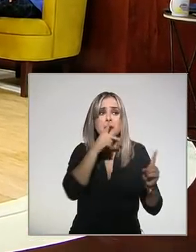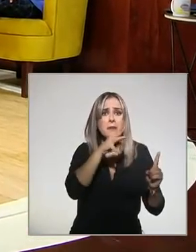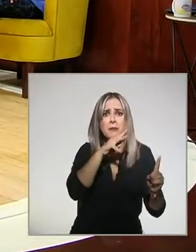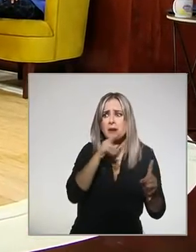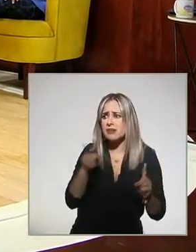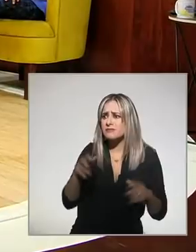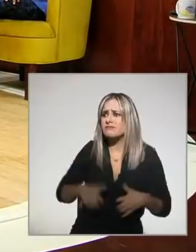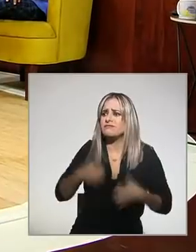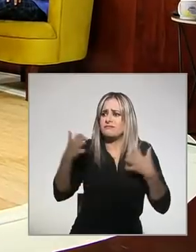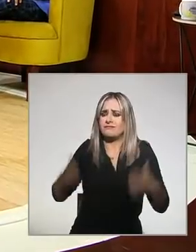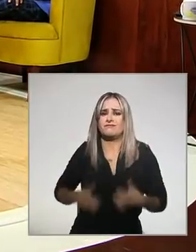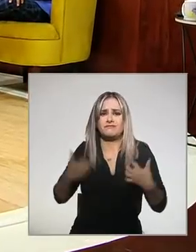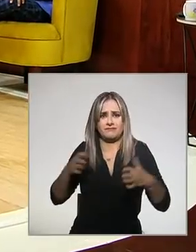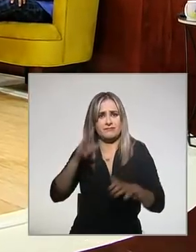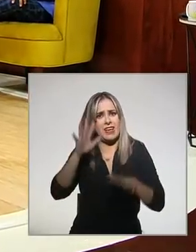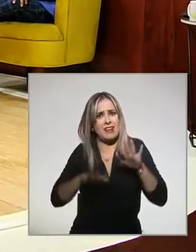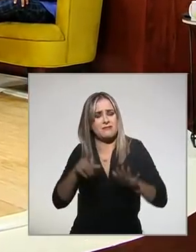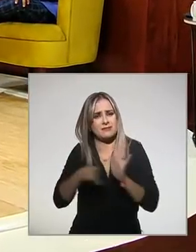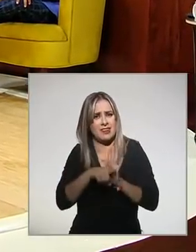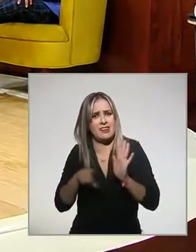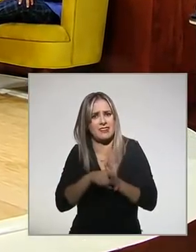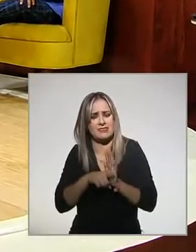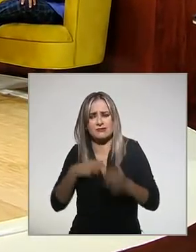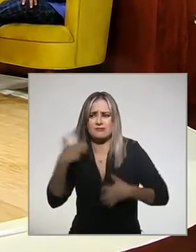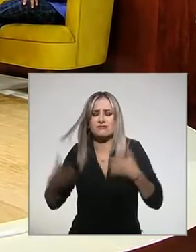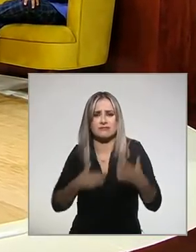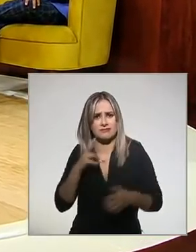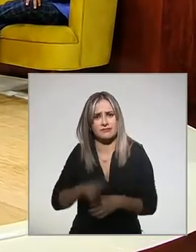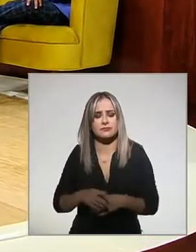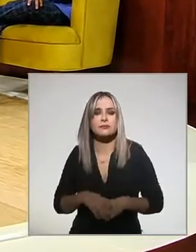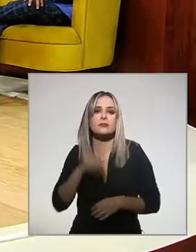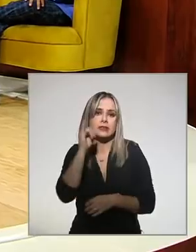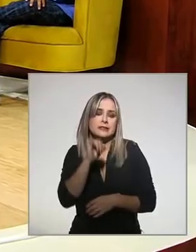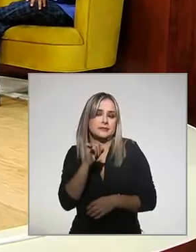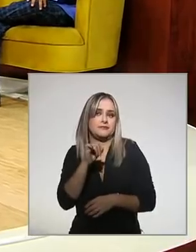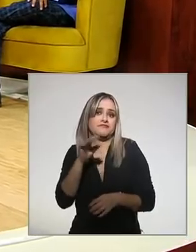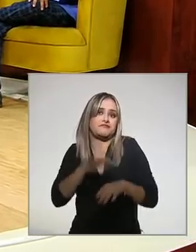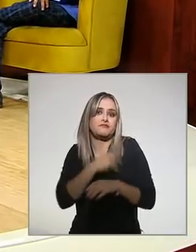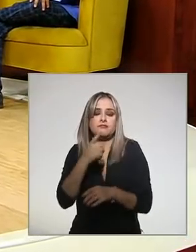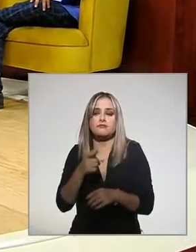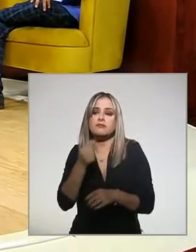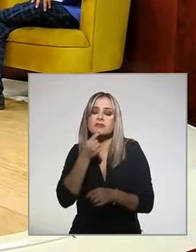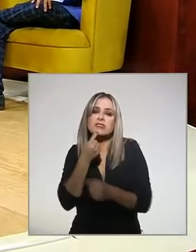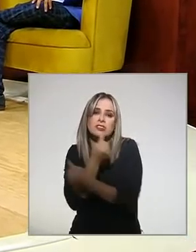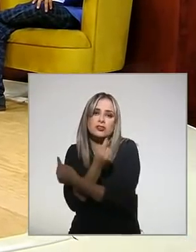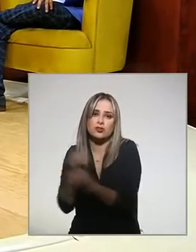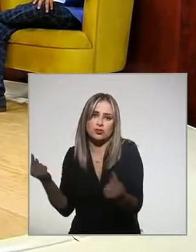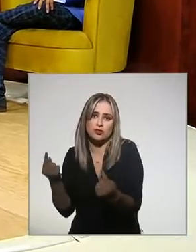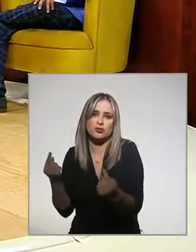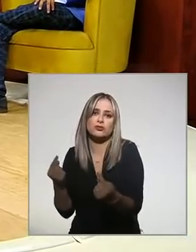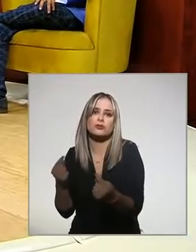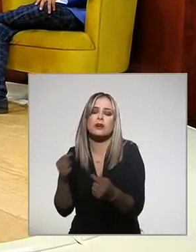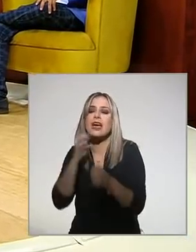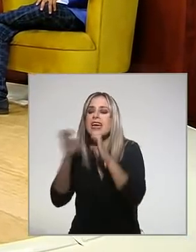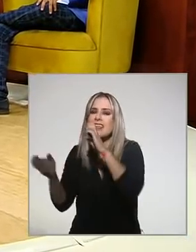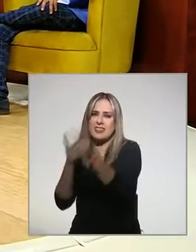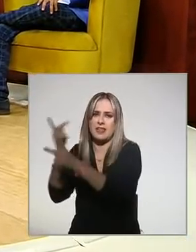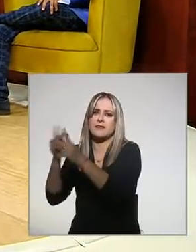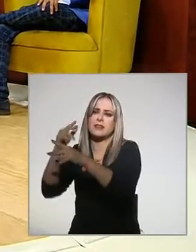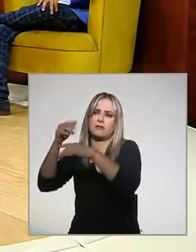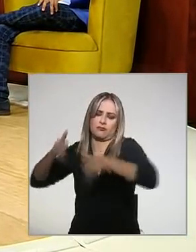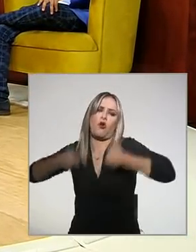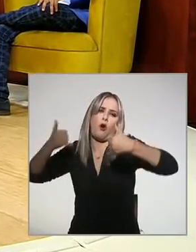negativo. Claro, además el planteamiento del título como niñera, pues estamos hablando de niños más pequeños que los entrevistados.